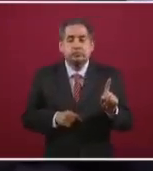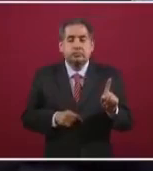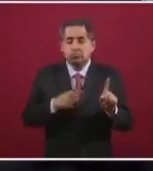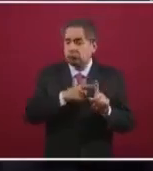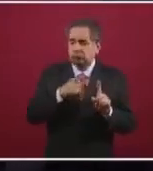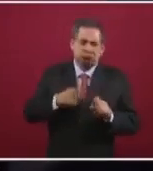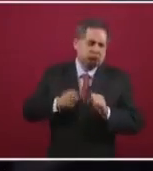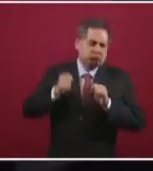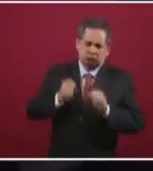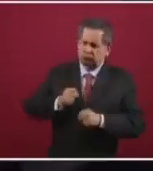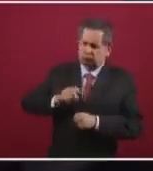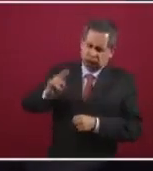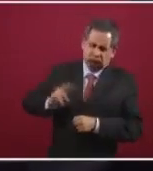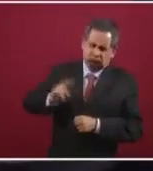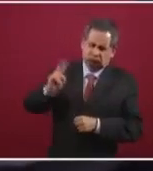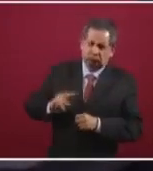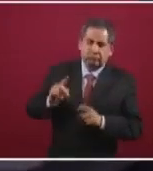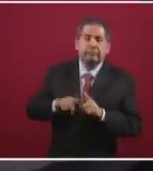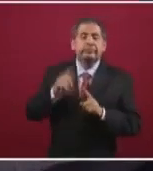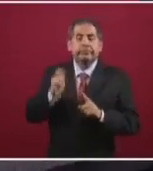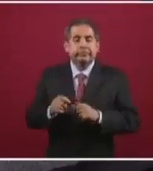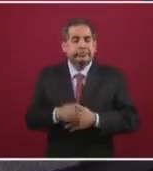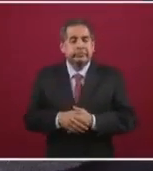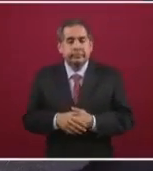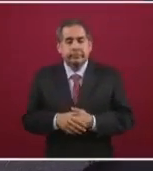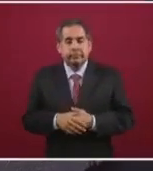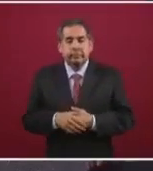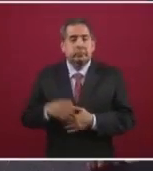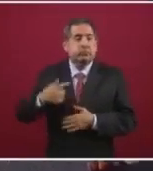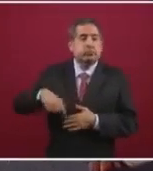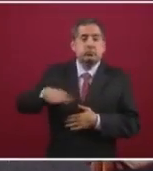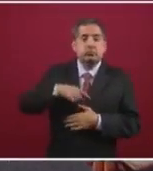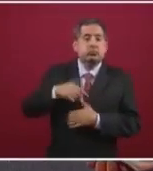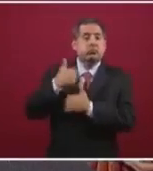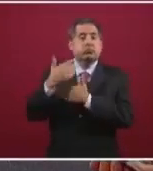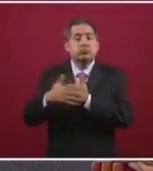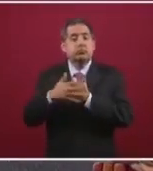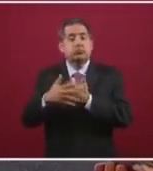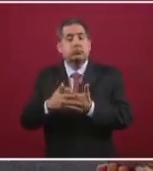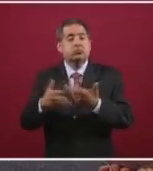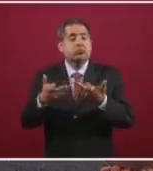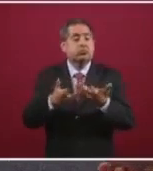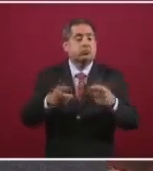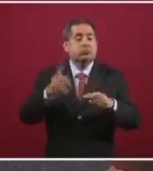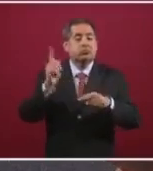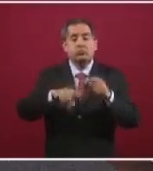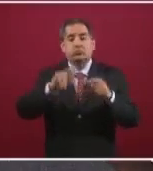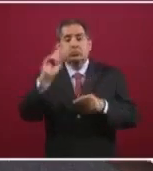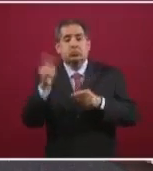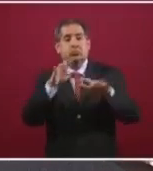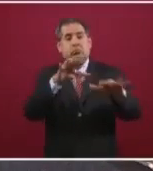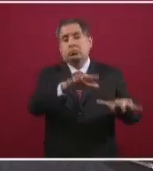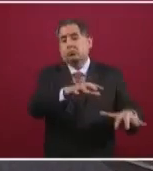asegurando de que íbamos a expropiar las universidades